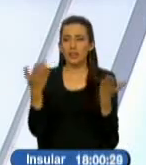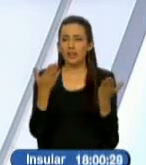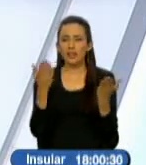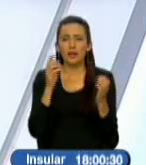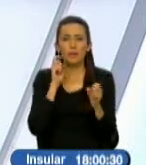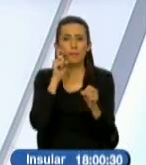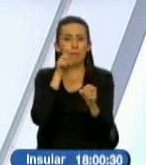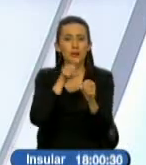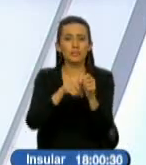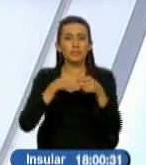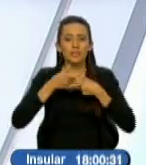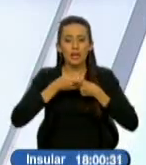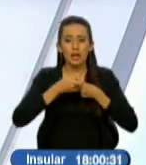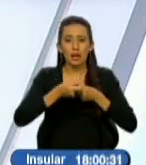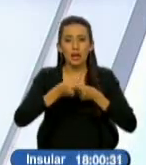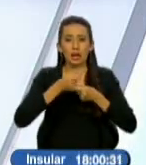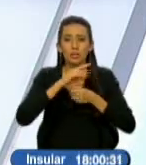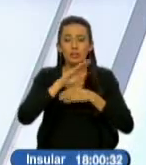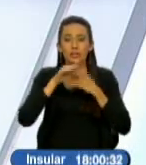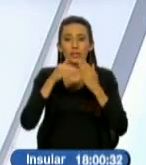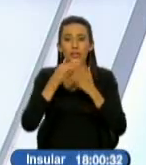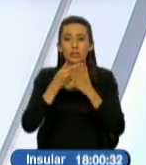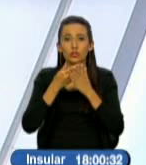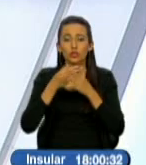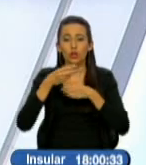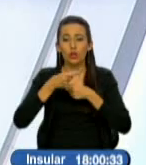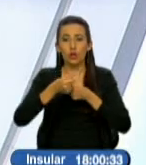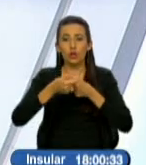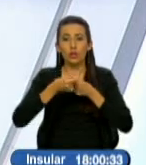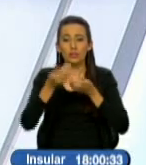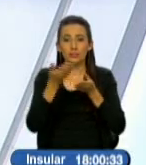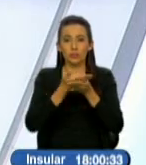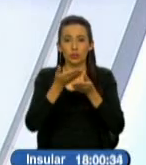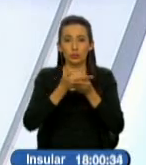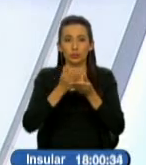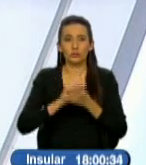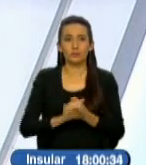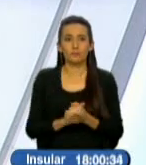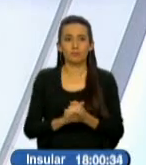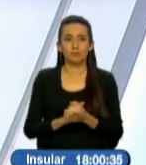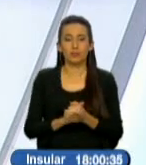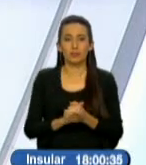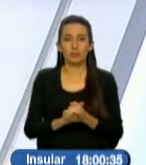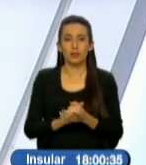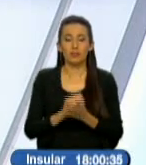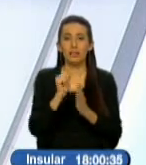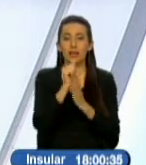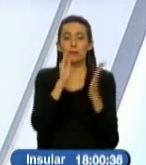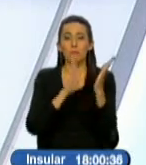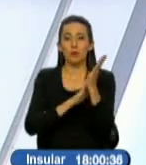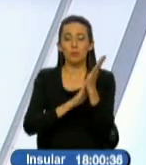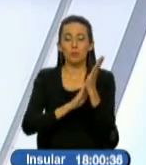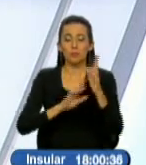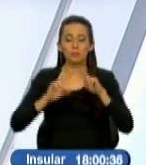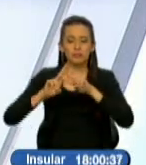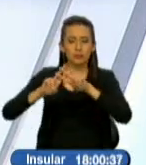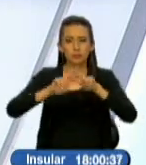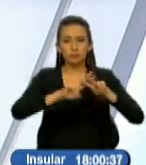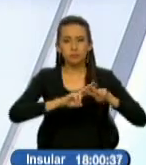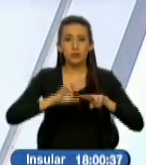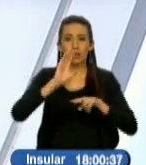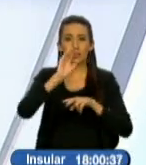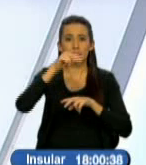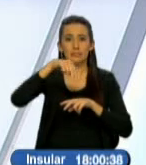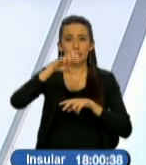un reconteo aleatorio de ciertas actas. La propuesta será analizada por el Consejo Nacional Electoral,